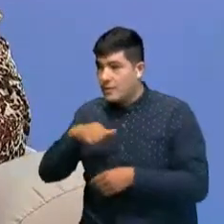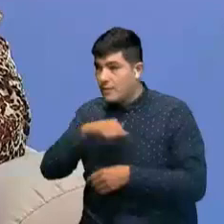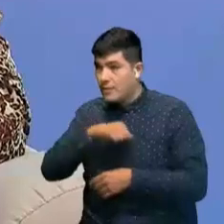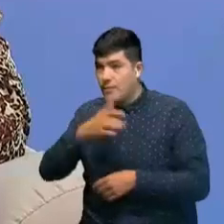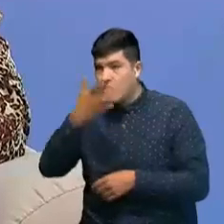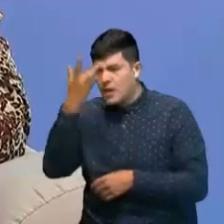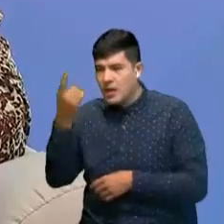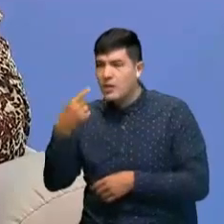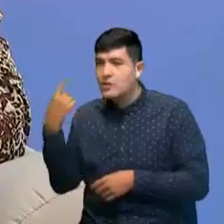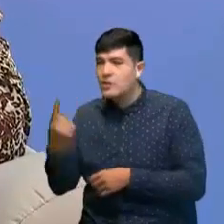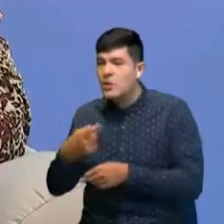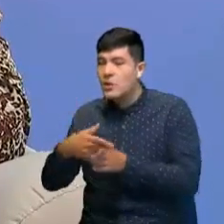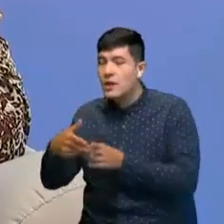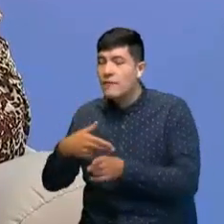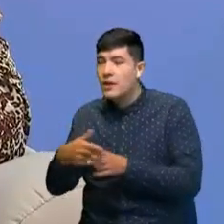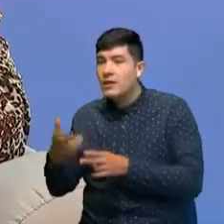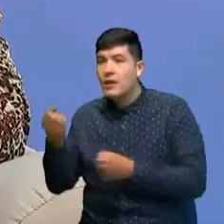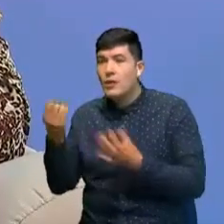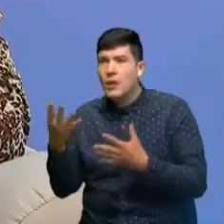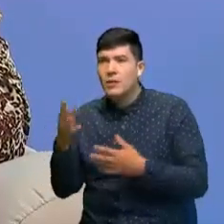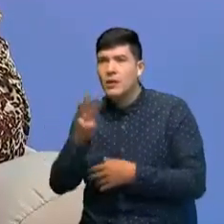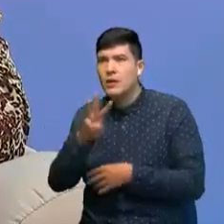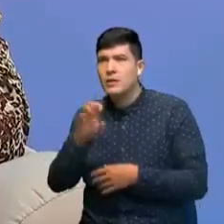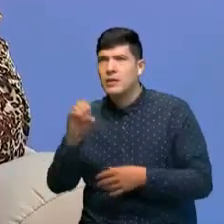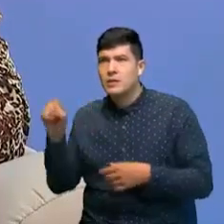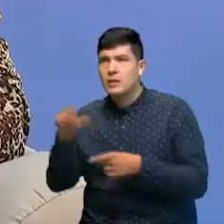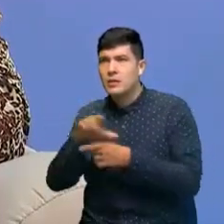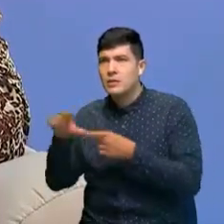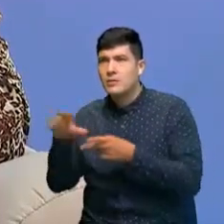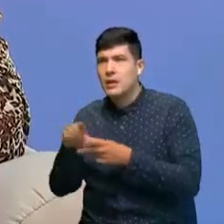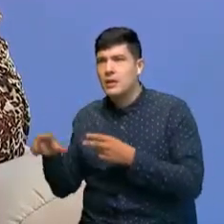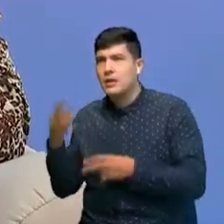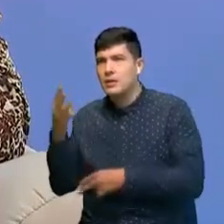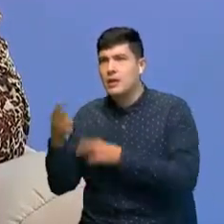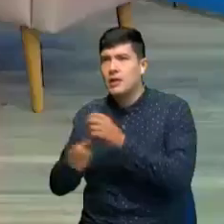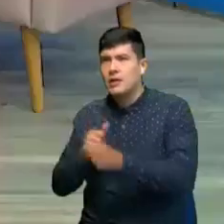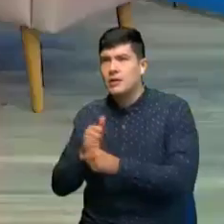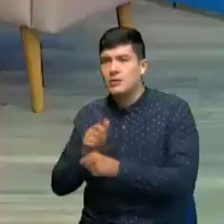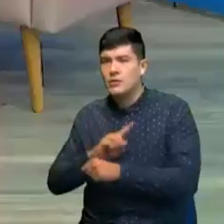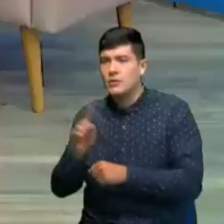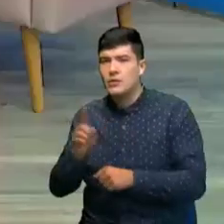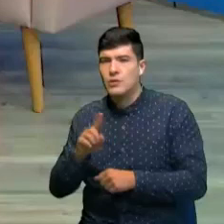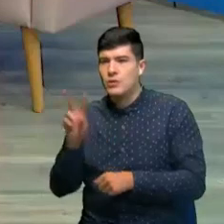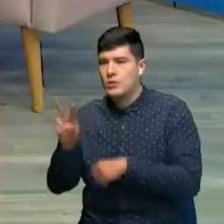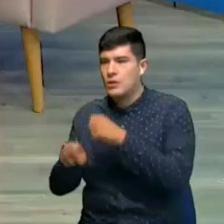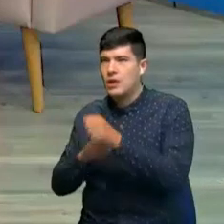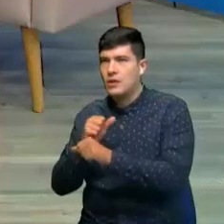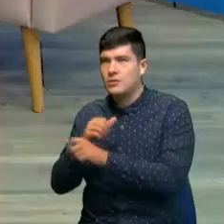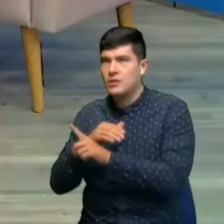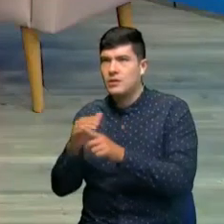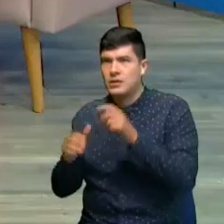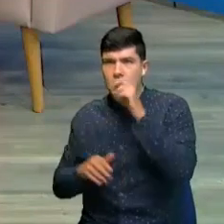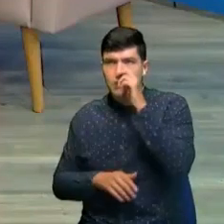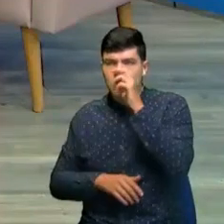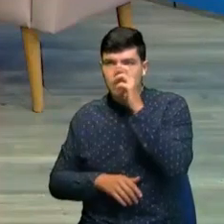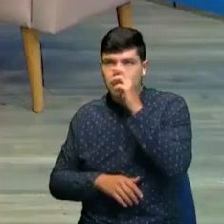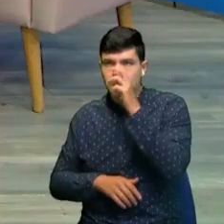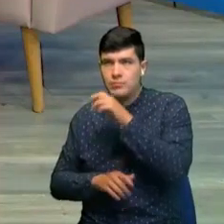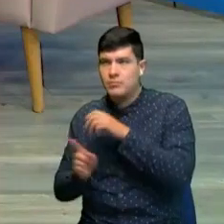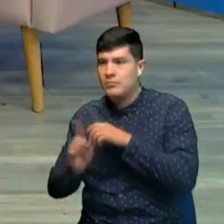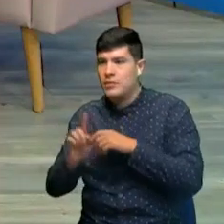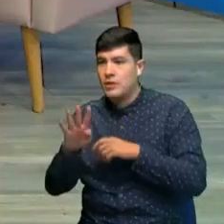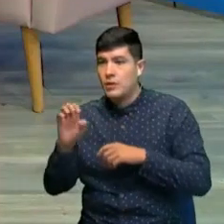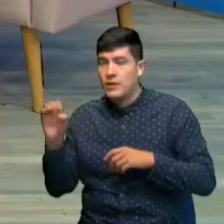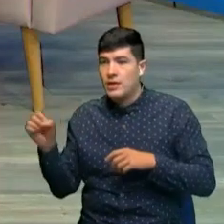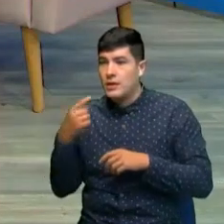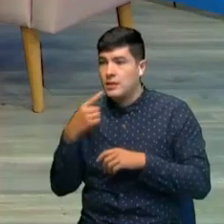Porque solo le faltarían nomás 300 semanas, 3 añitos, 950 semanas. 2 años y medio más o menos. 950 semanas porque tiene 900